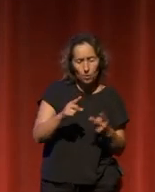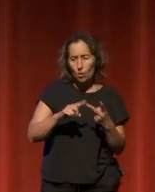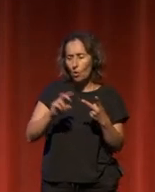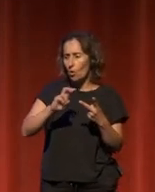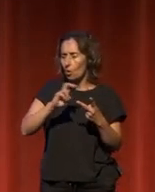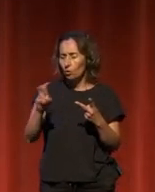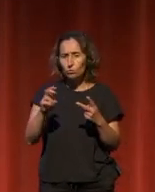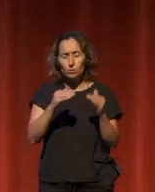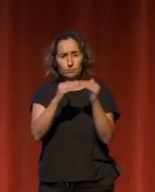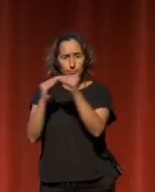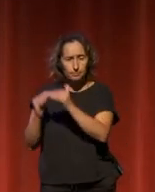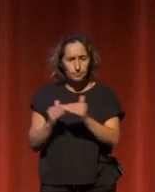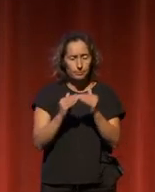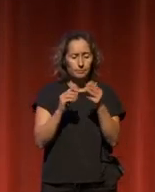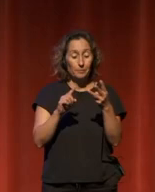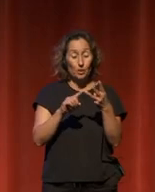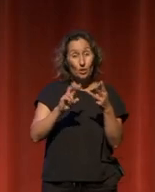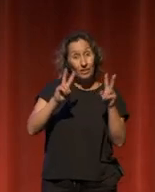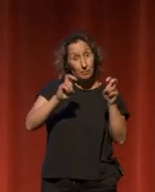hablan